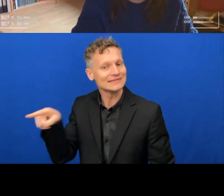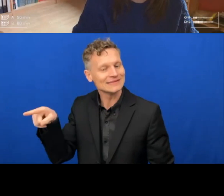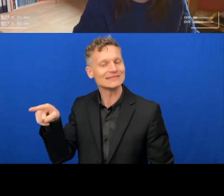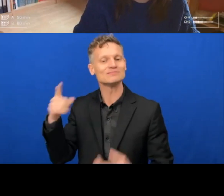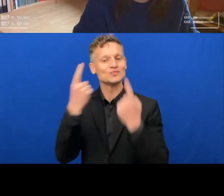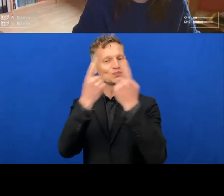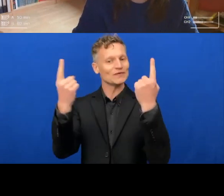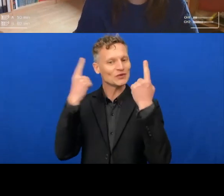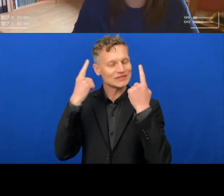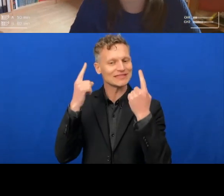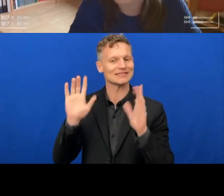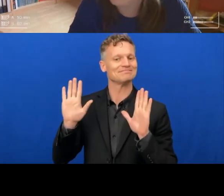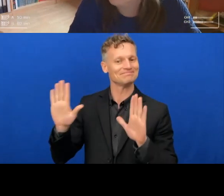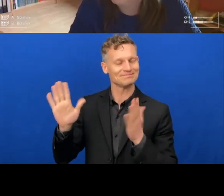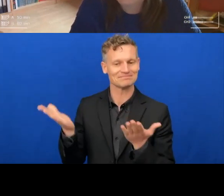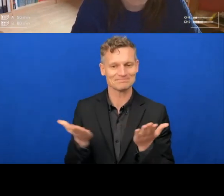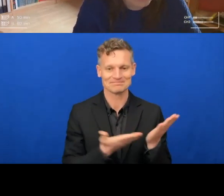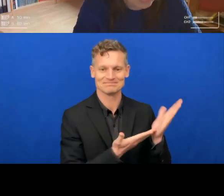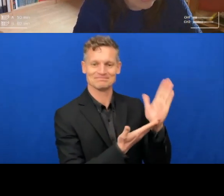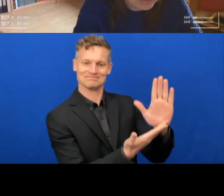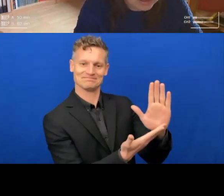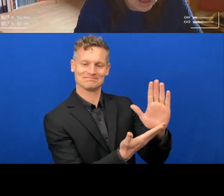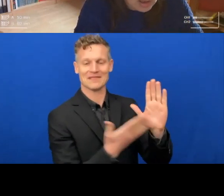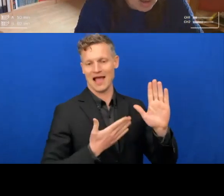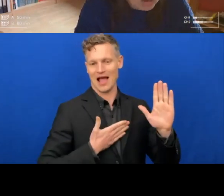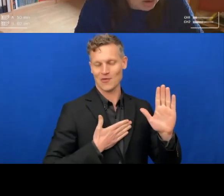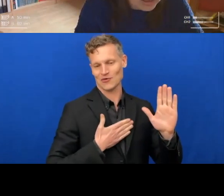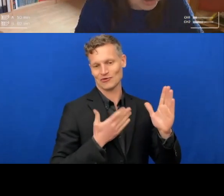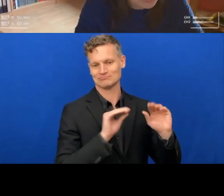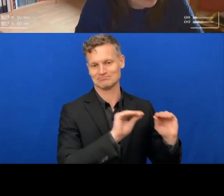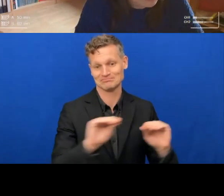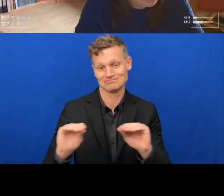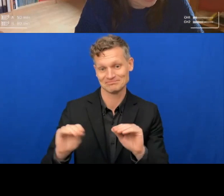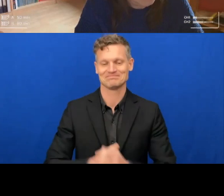algunas imágenes de lo que hacíamos